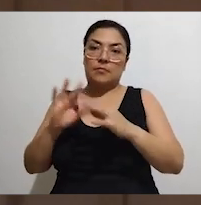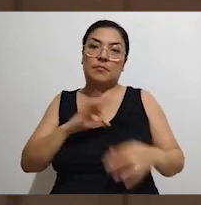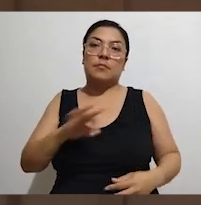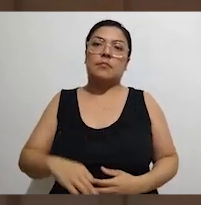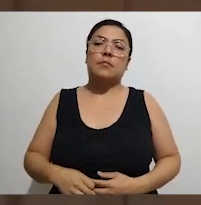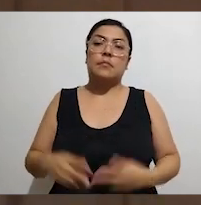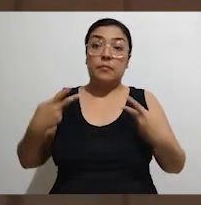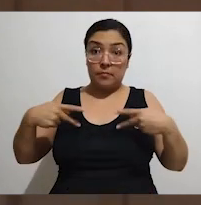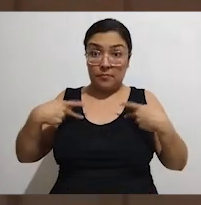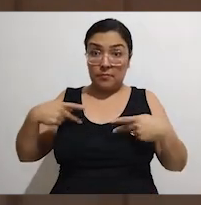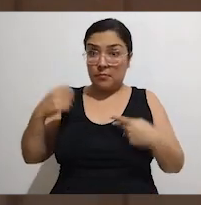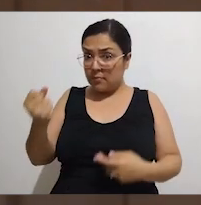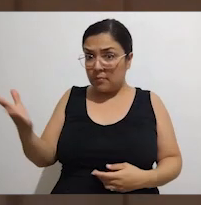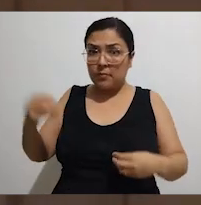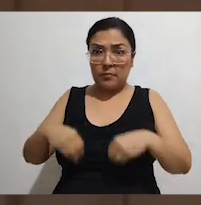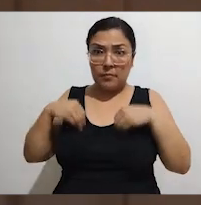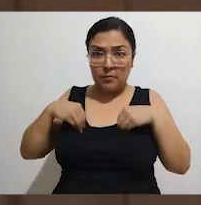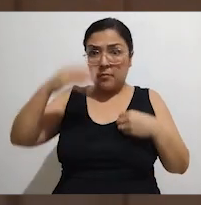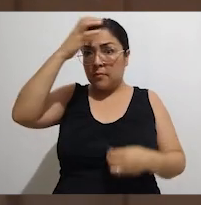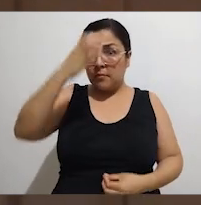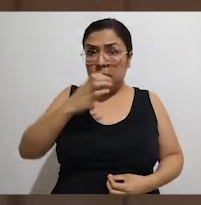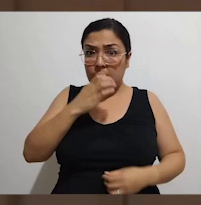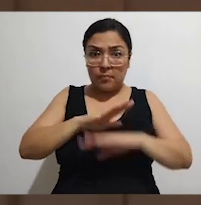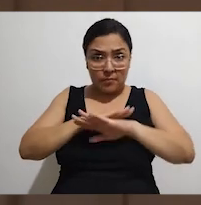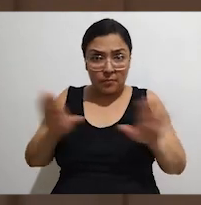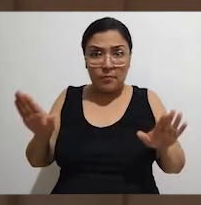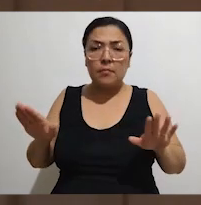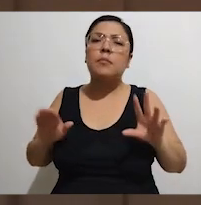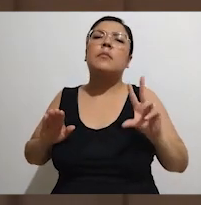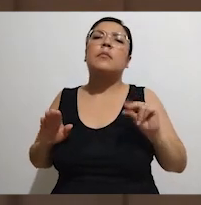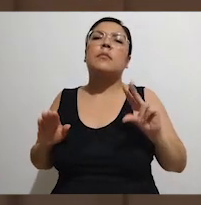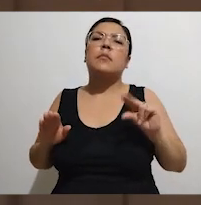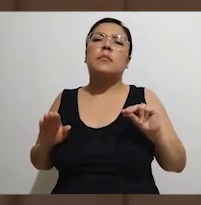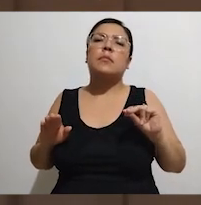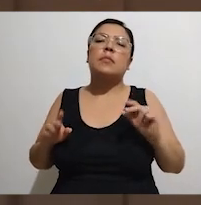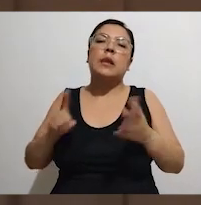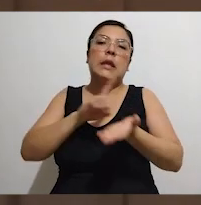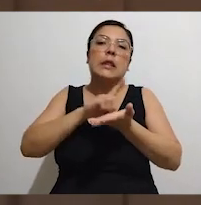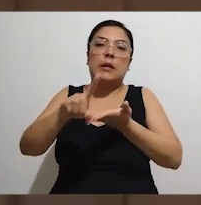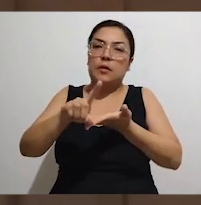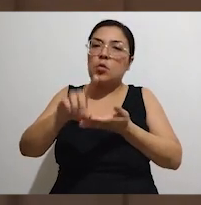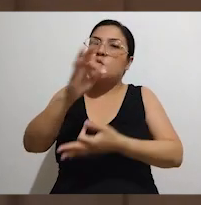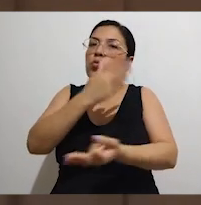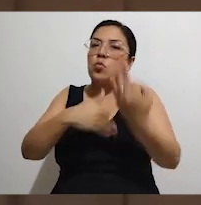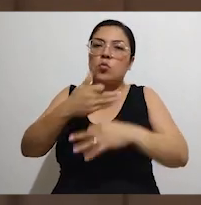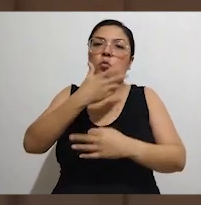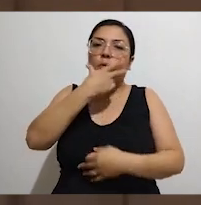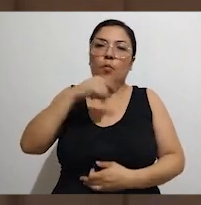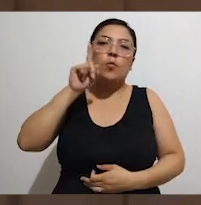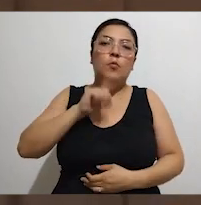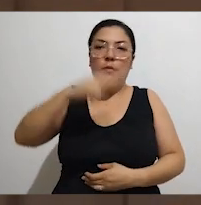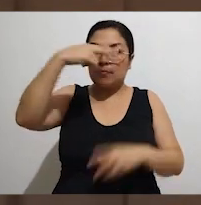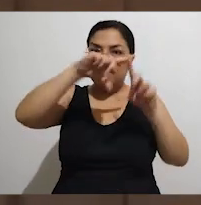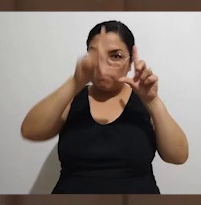personas no solamente son coahuilenses. La observación electoral es un derecho de todas y todos los mexicanos. En